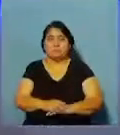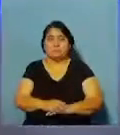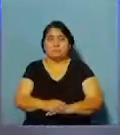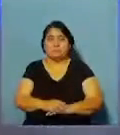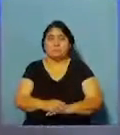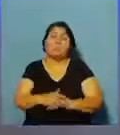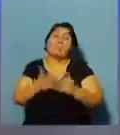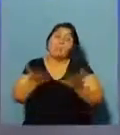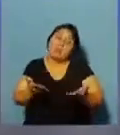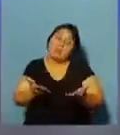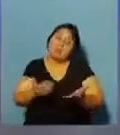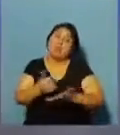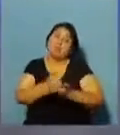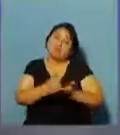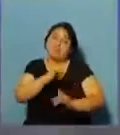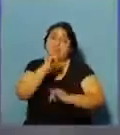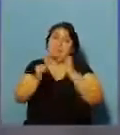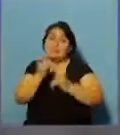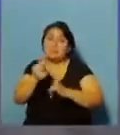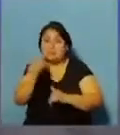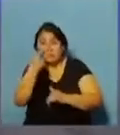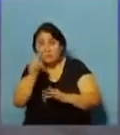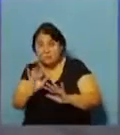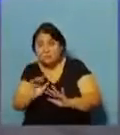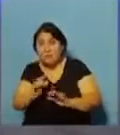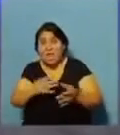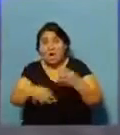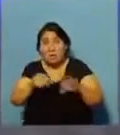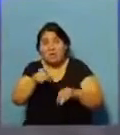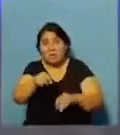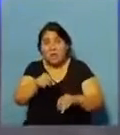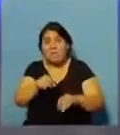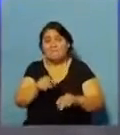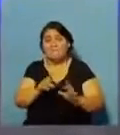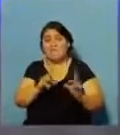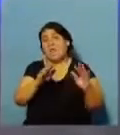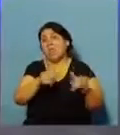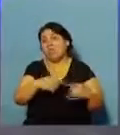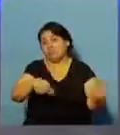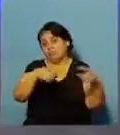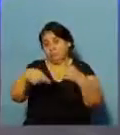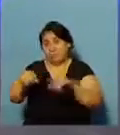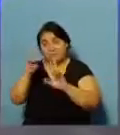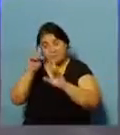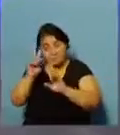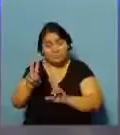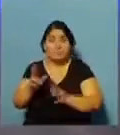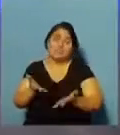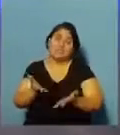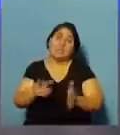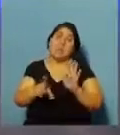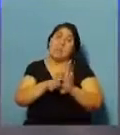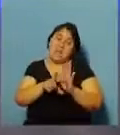Y esperemos que este informe sirva también para los comercios jujeños, principalmente, ¿no? Para que se respete esta ley